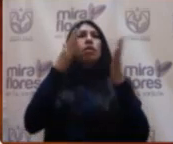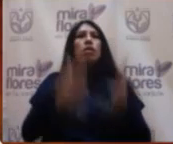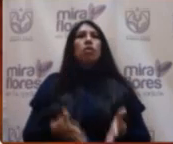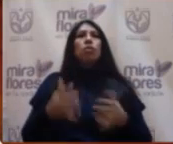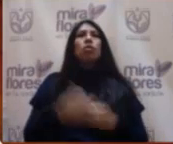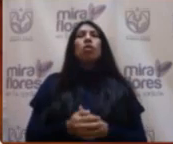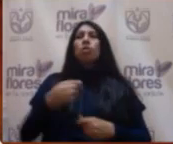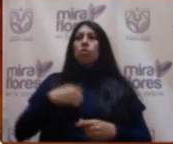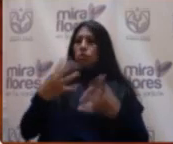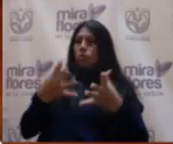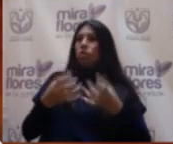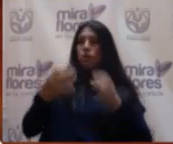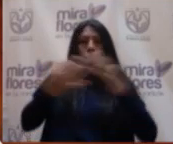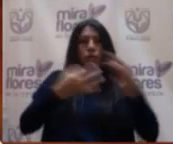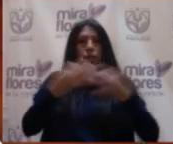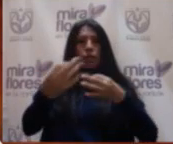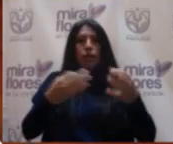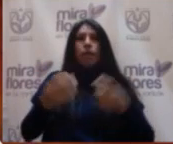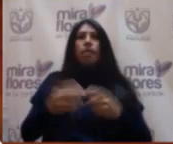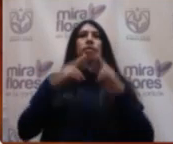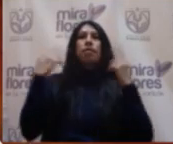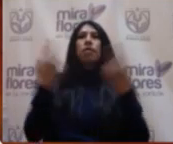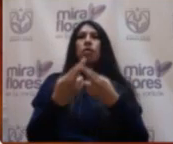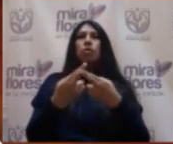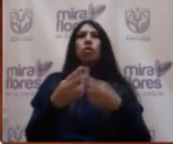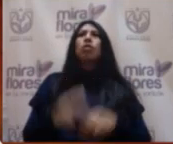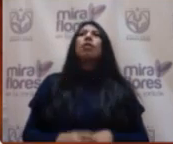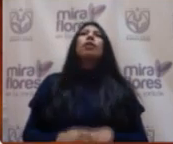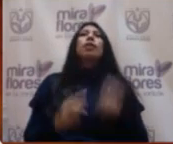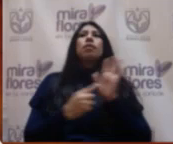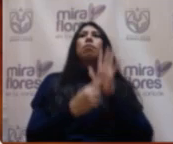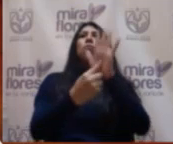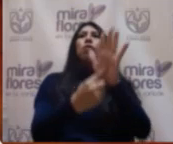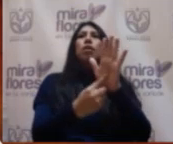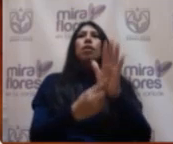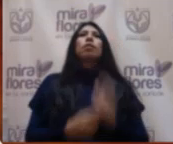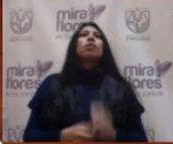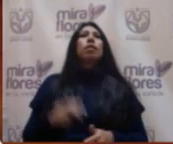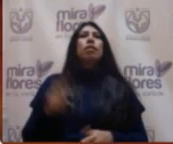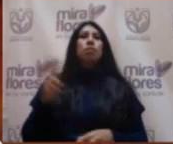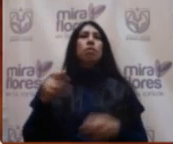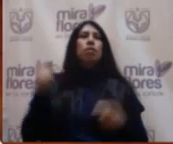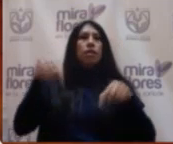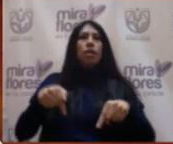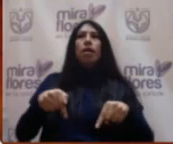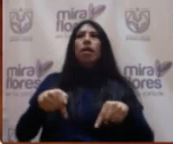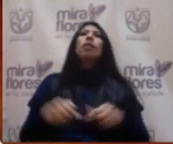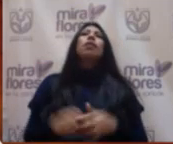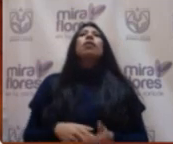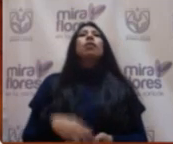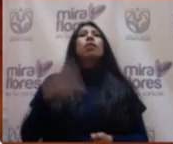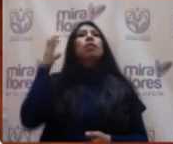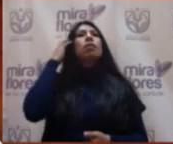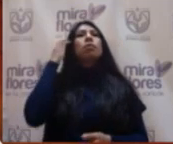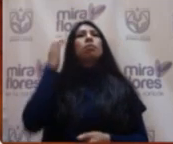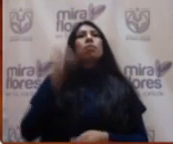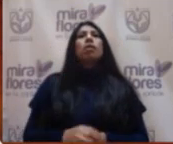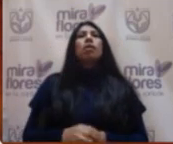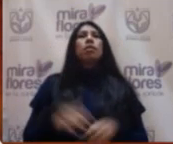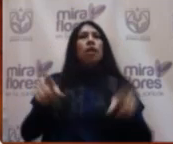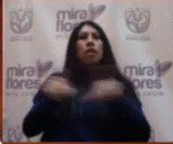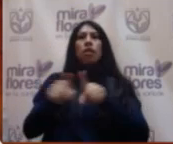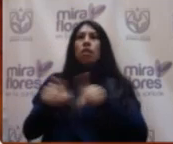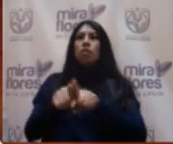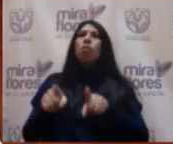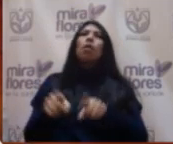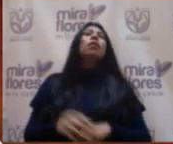explicar que esta sesión se transmite en tiempo real a través de la web de la municipalidad y a la vez que estamos